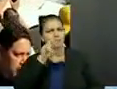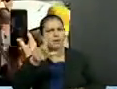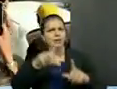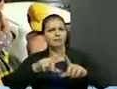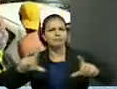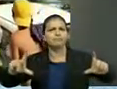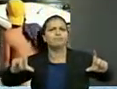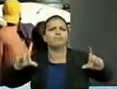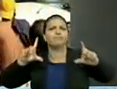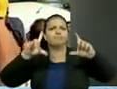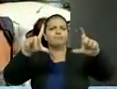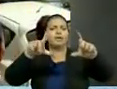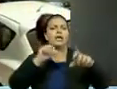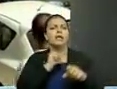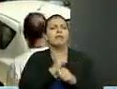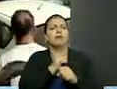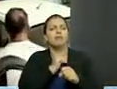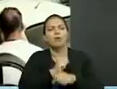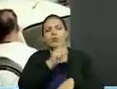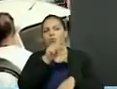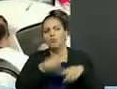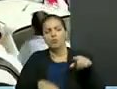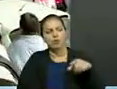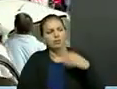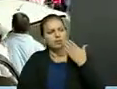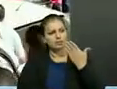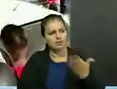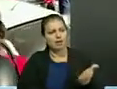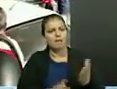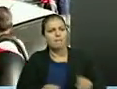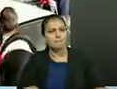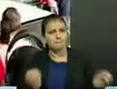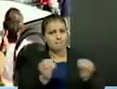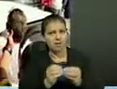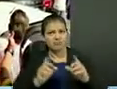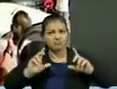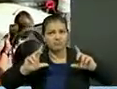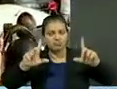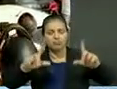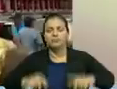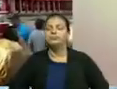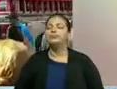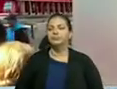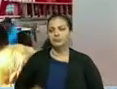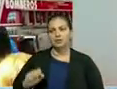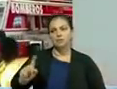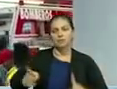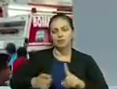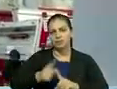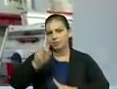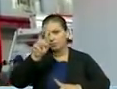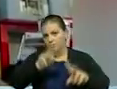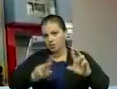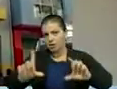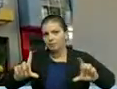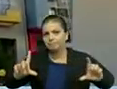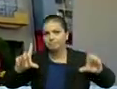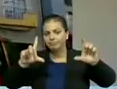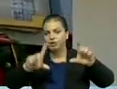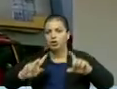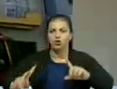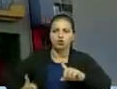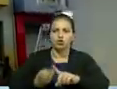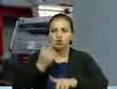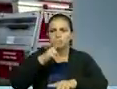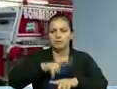a levantar las clausuras para hacer una verificación y posteriormente volver a resellar el local que está